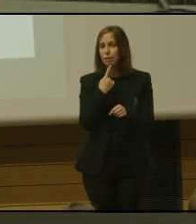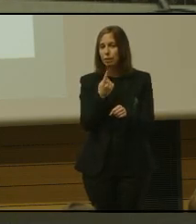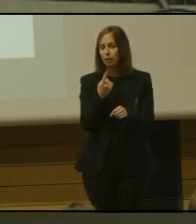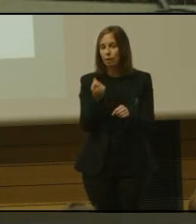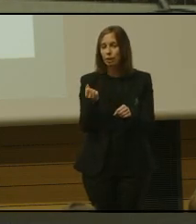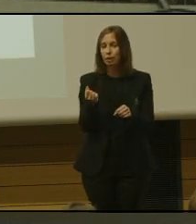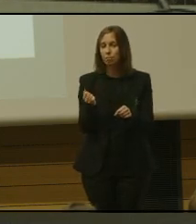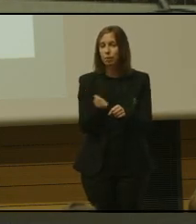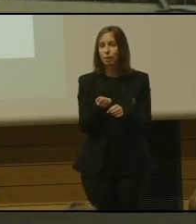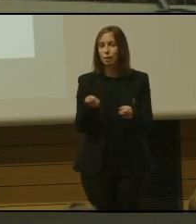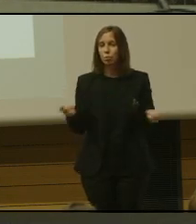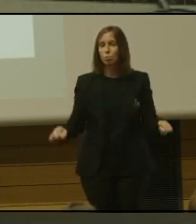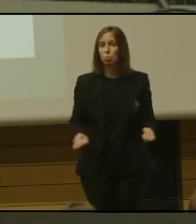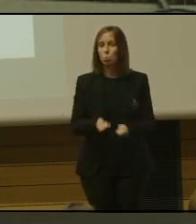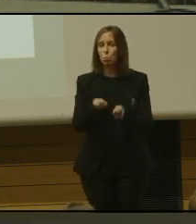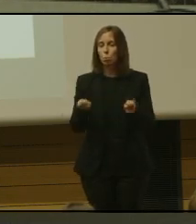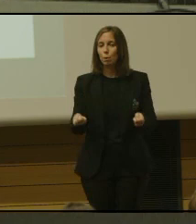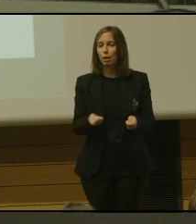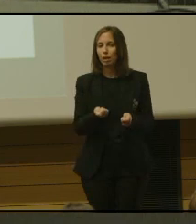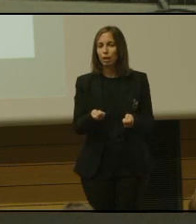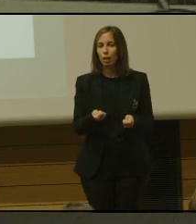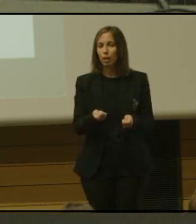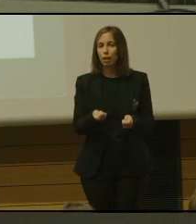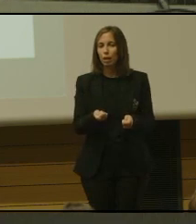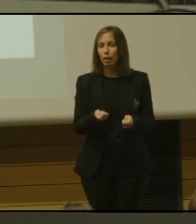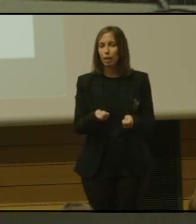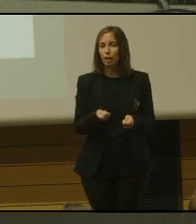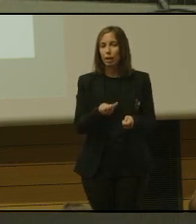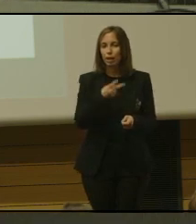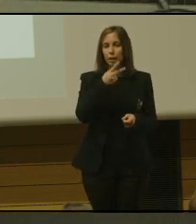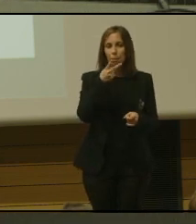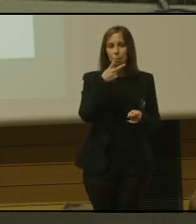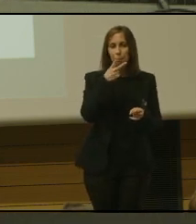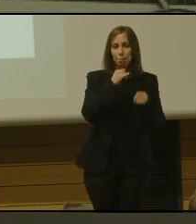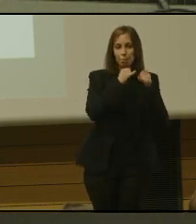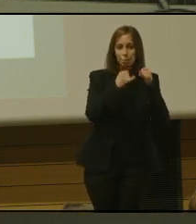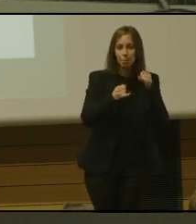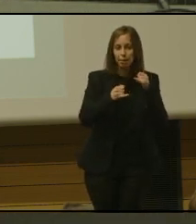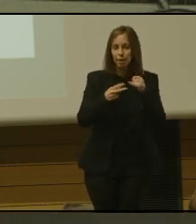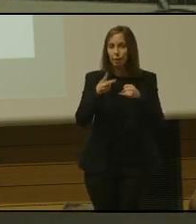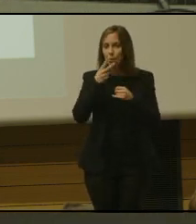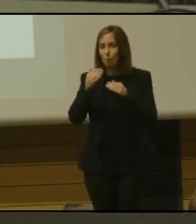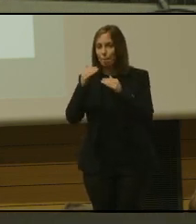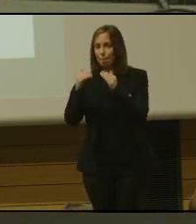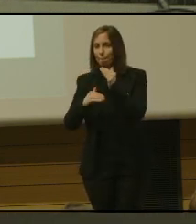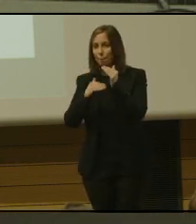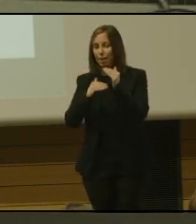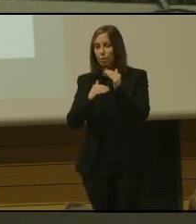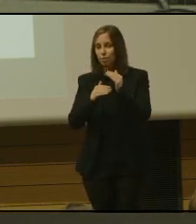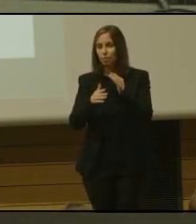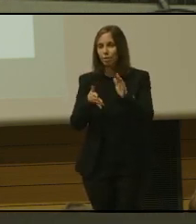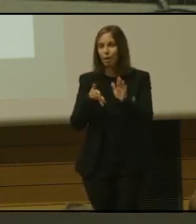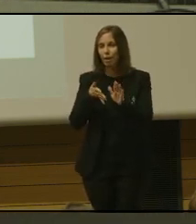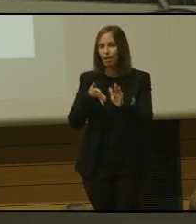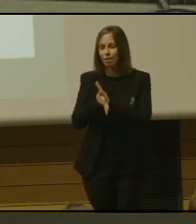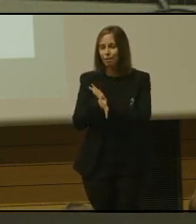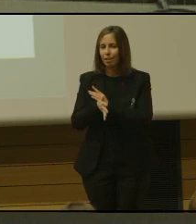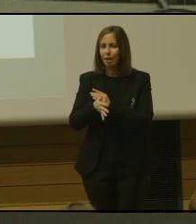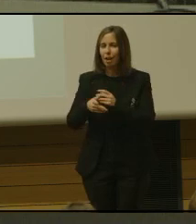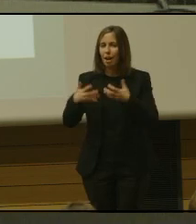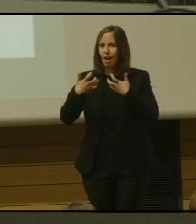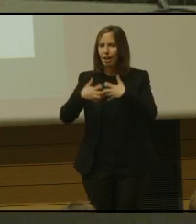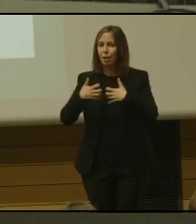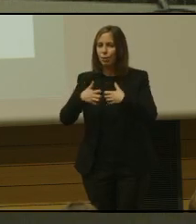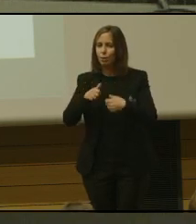se publican que dicen que es menos peligroso, se ve como hay influencia de la empresa privada por atrás. Entonces,